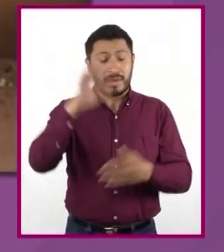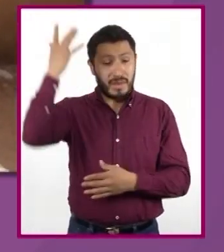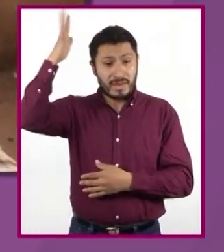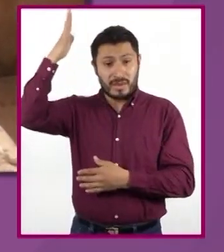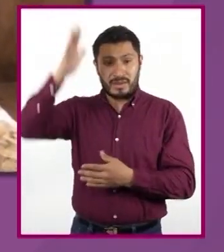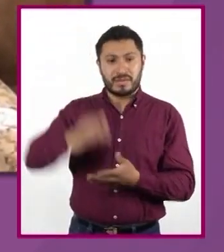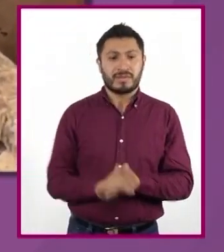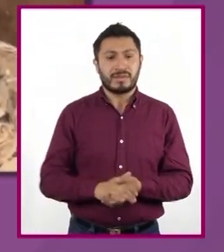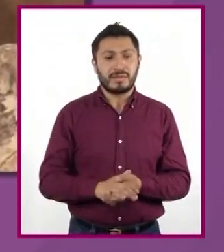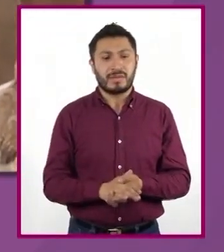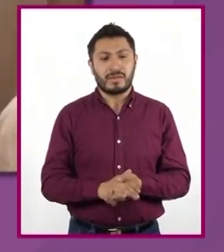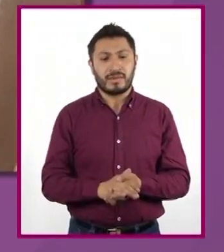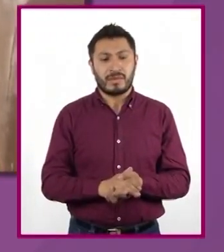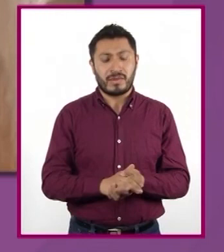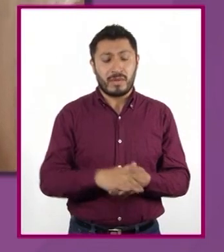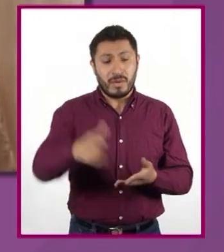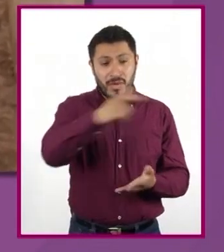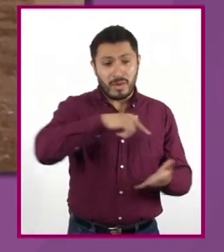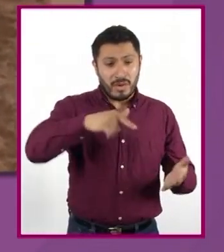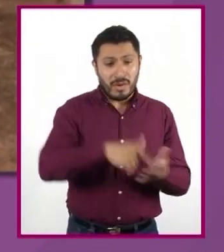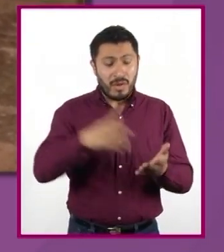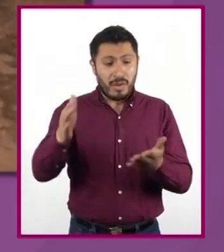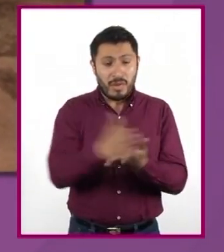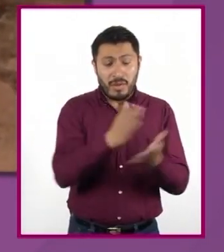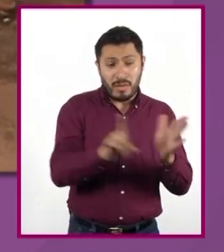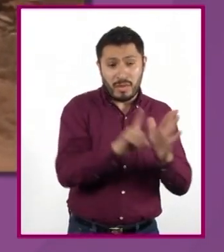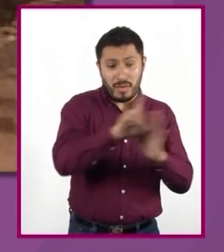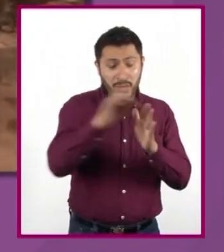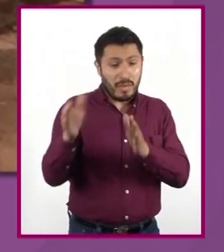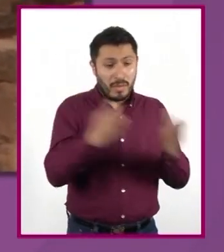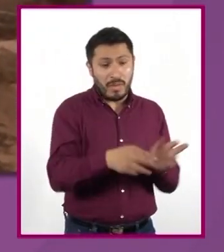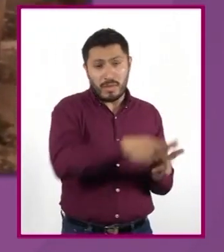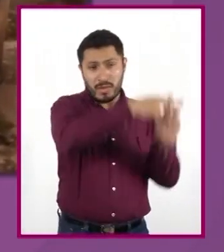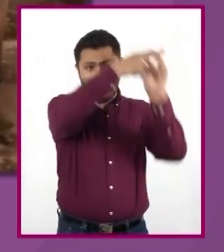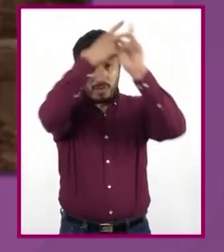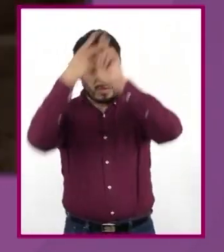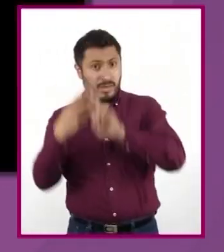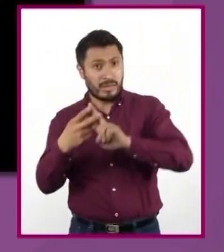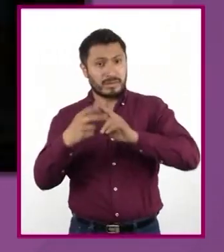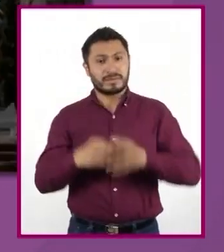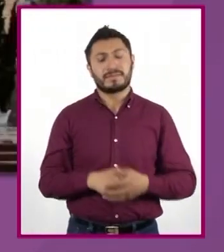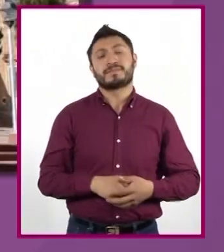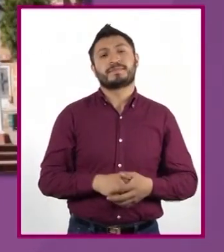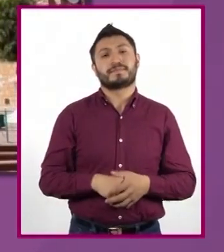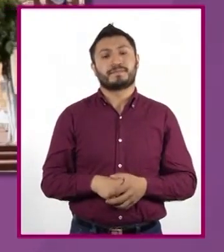Solar, Complejo Apartamental Astrónomos.